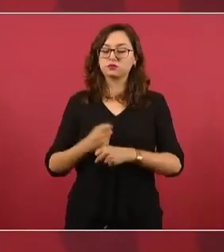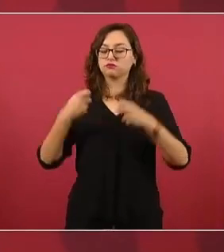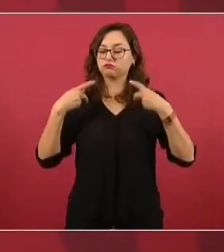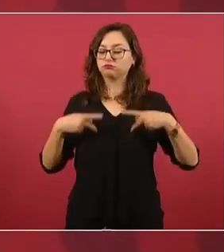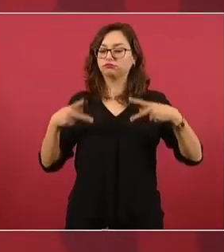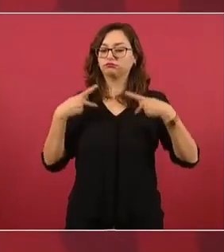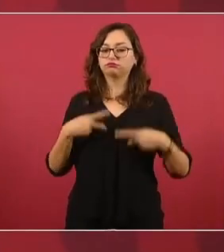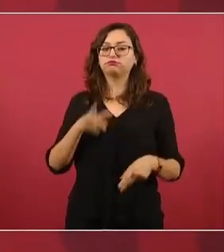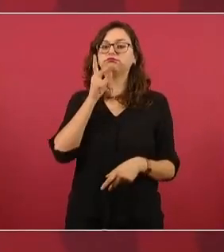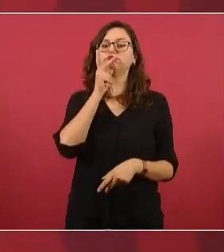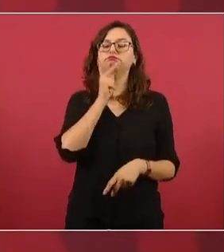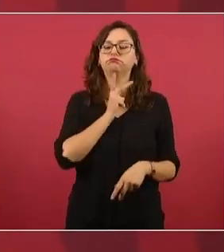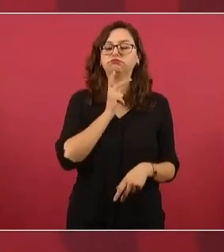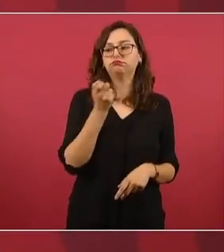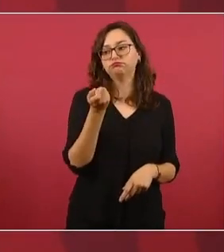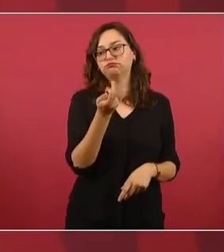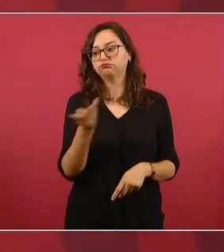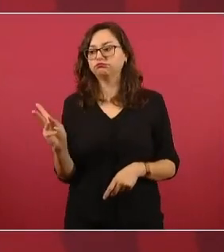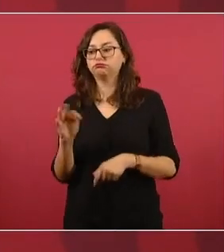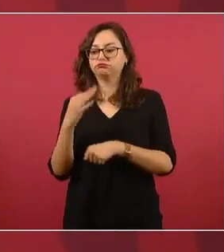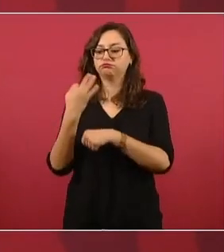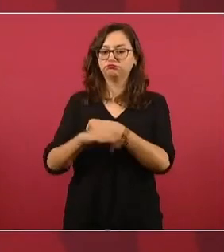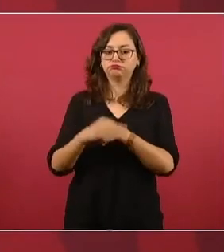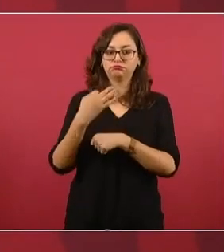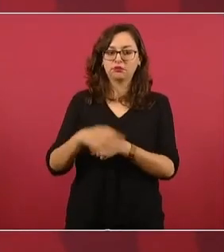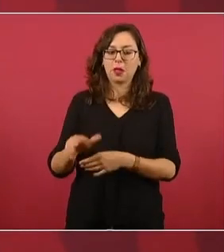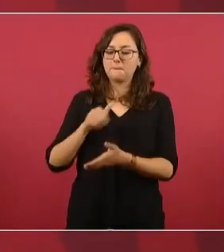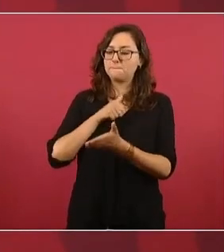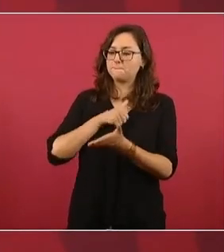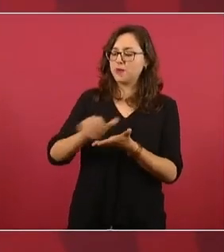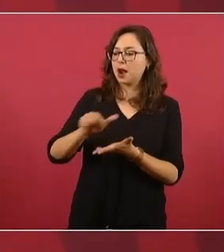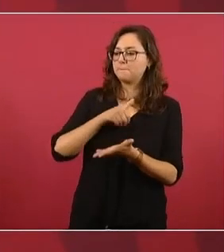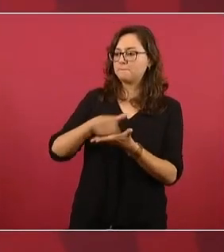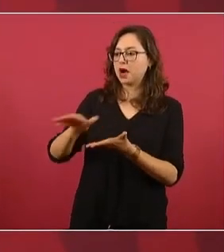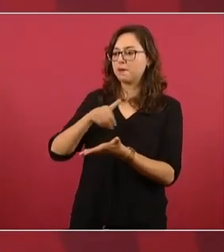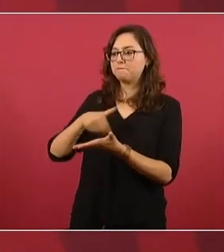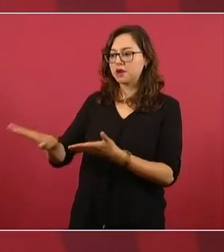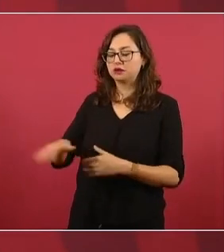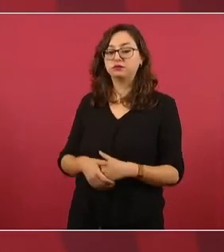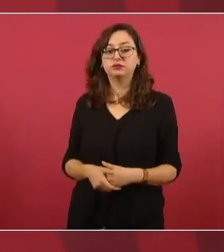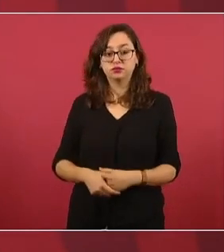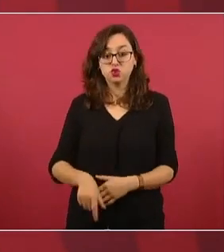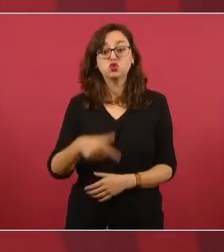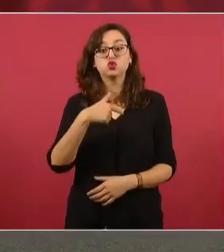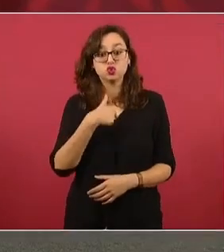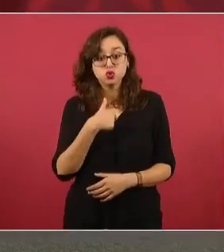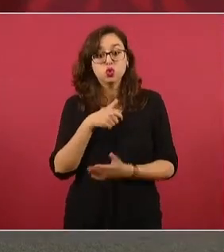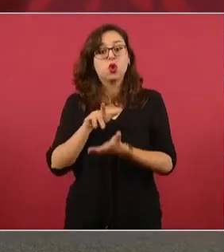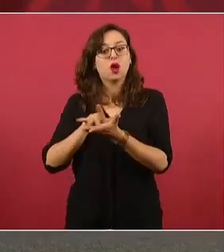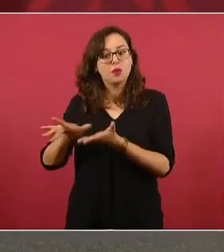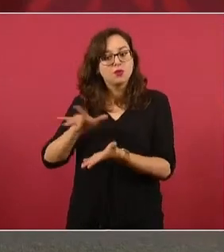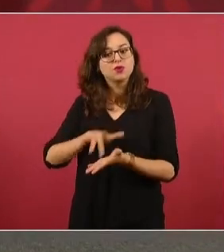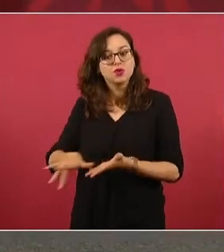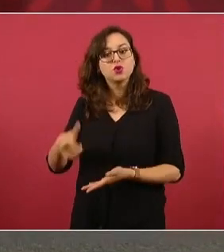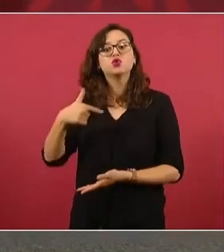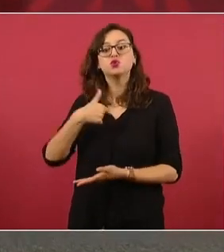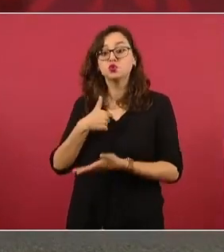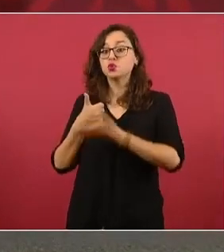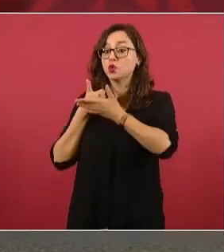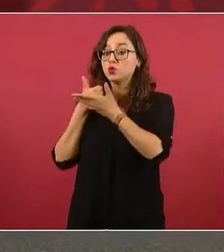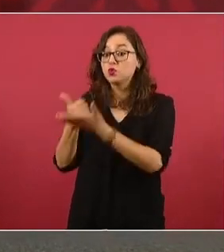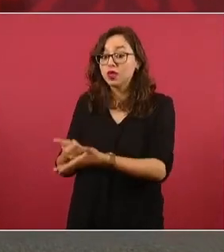trabajadores transitorios, yo participé y los ayudé y